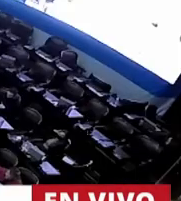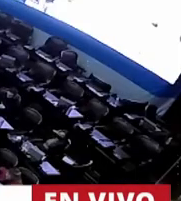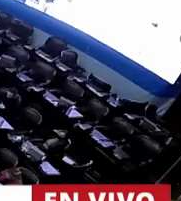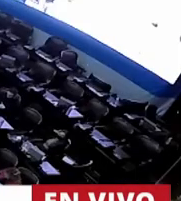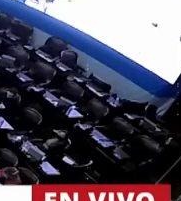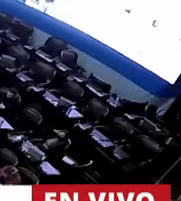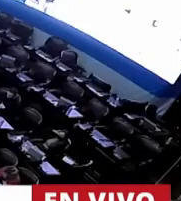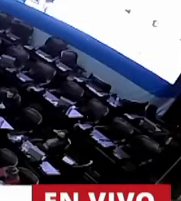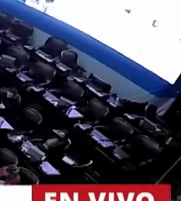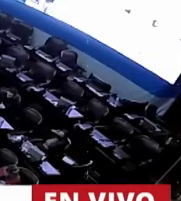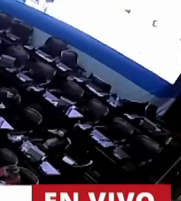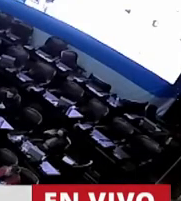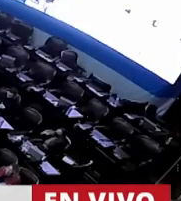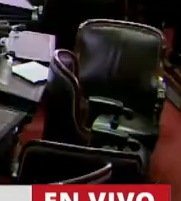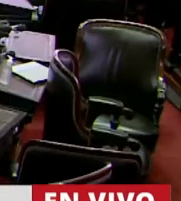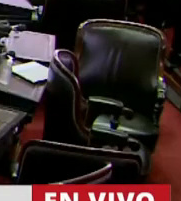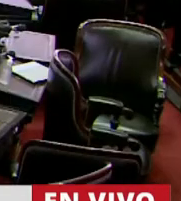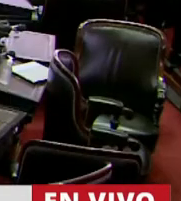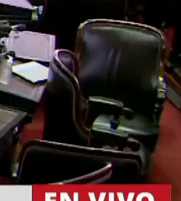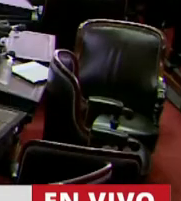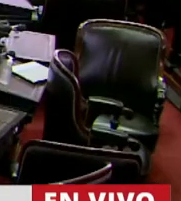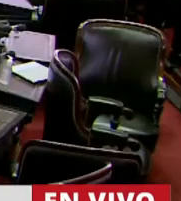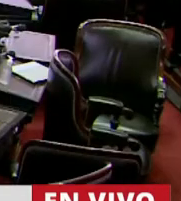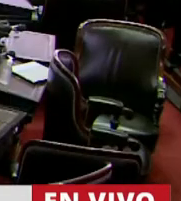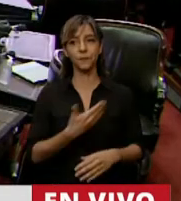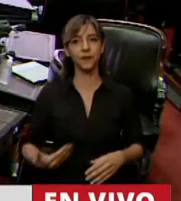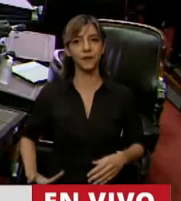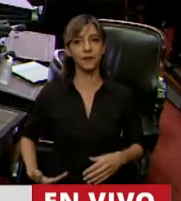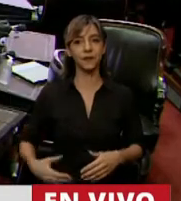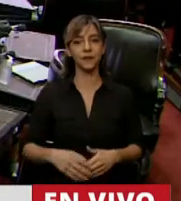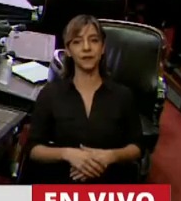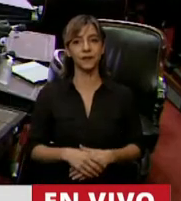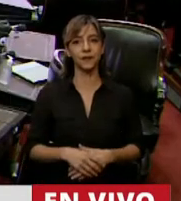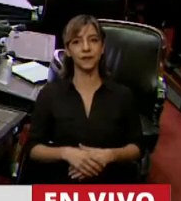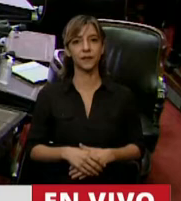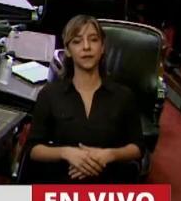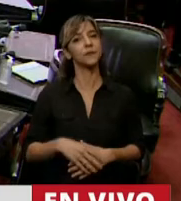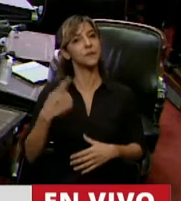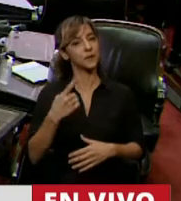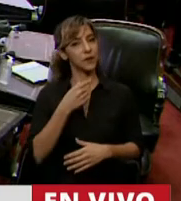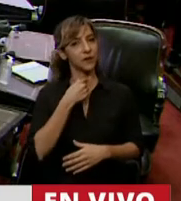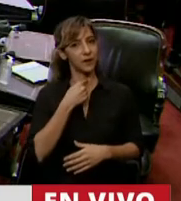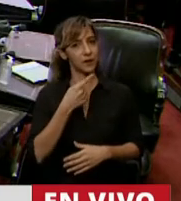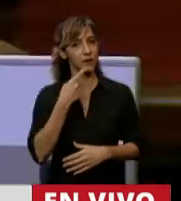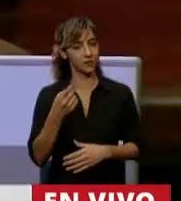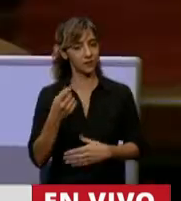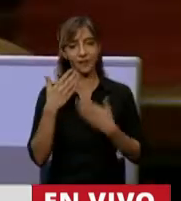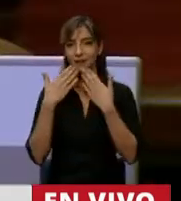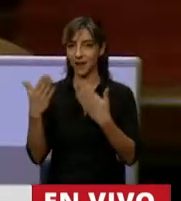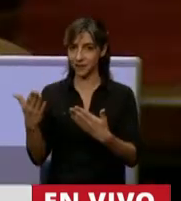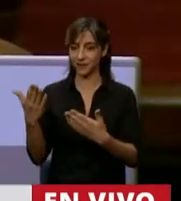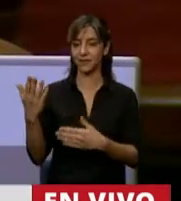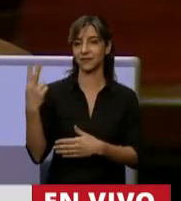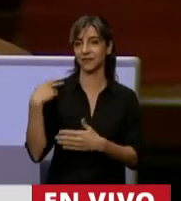Gracias, señor presidente. En primer lugar, quiero agradecer la presencia en esta casa del señor jefe de gabinete. He